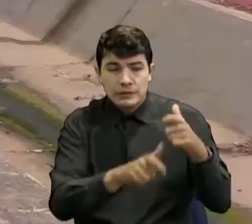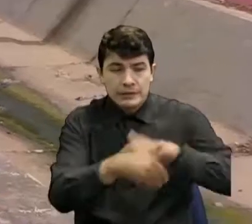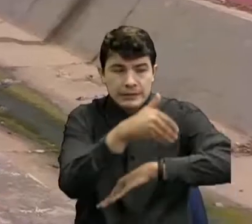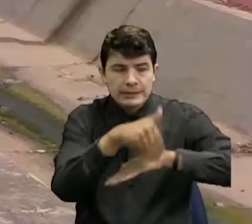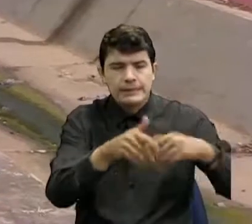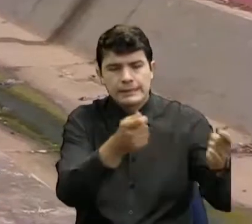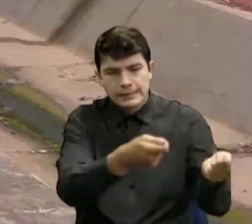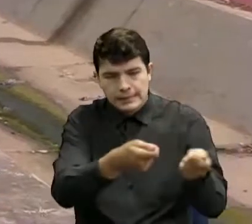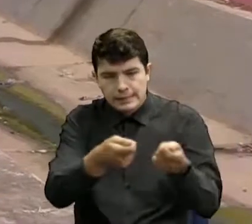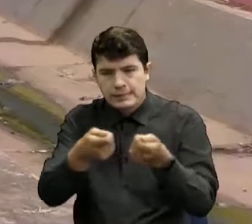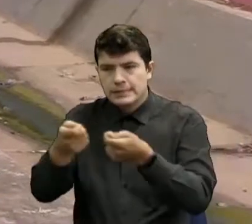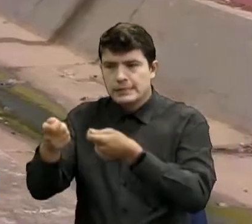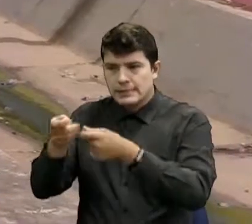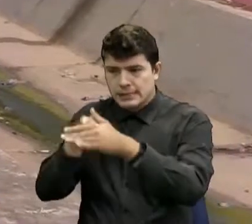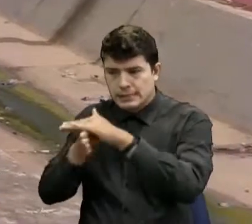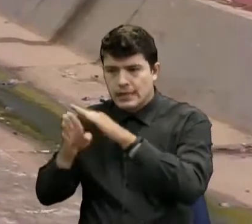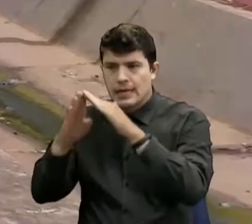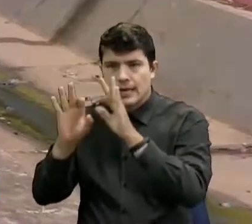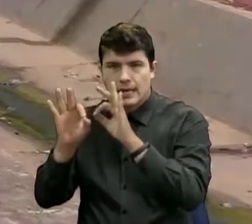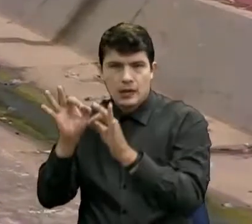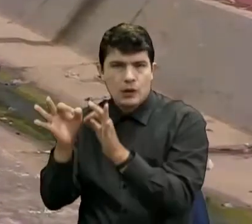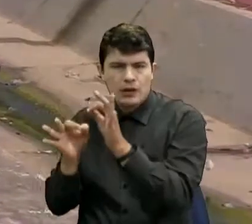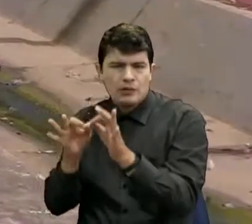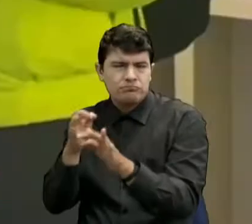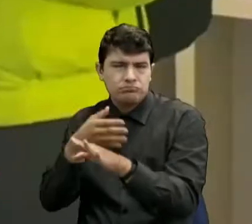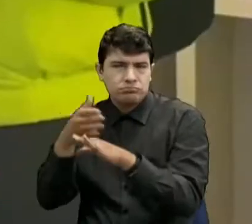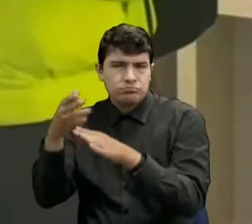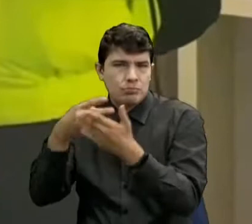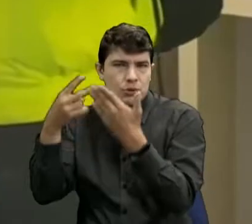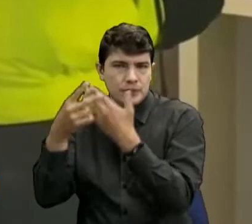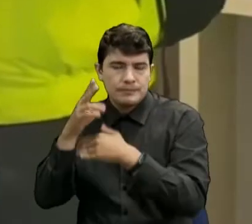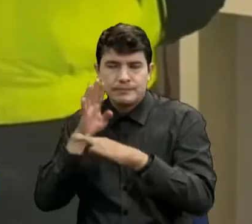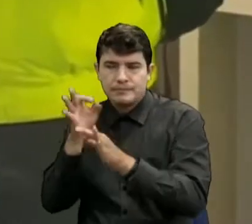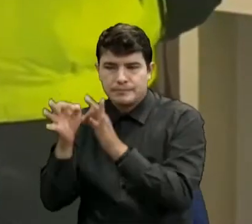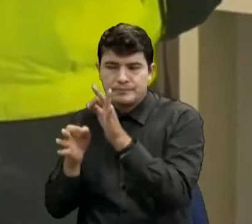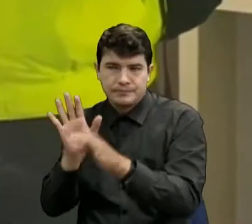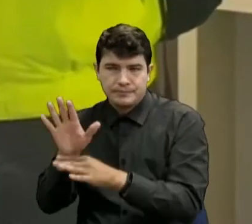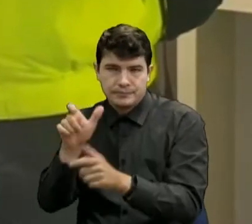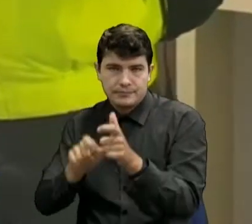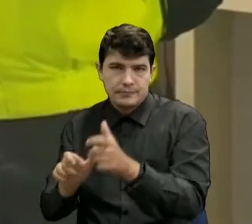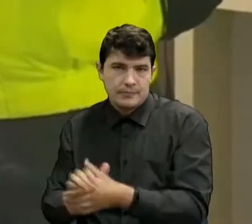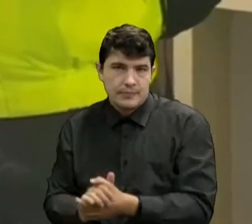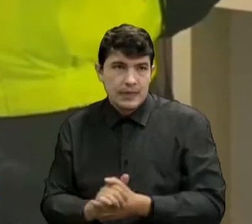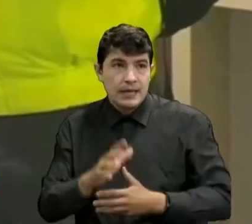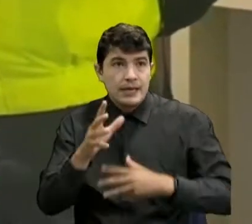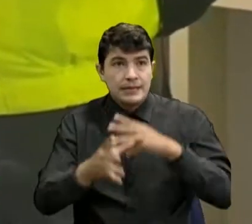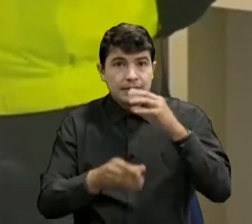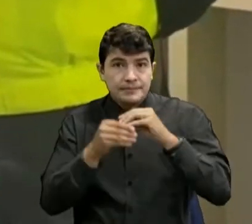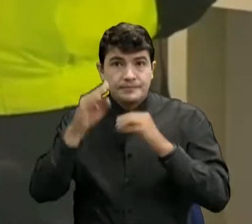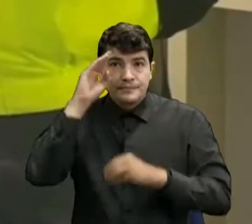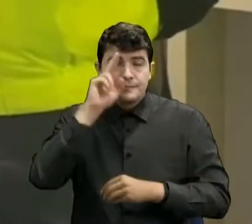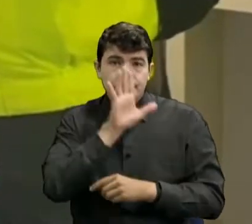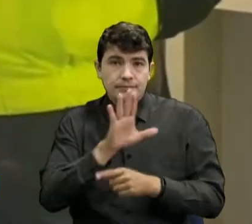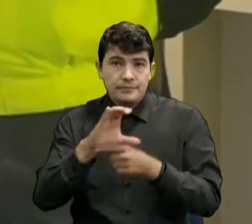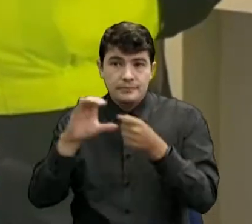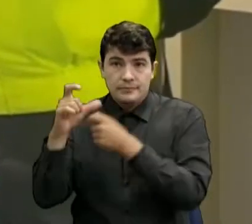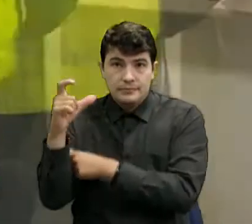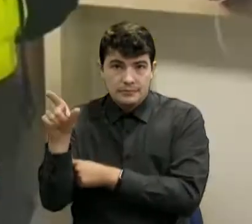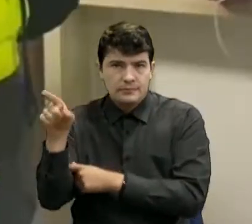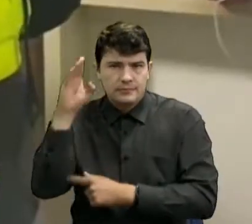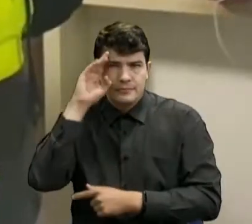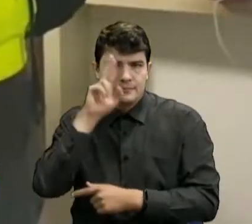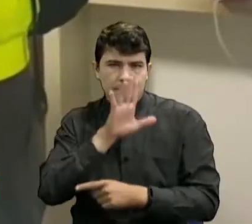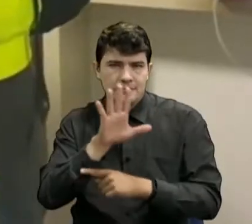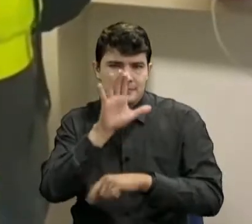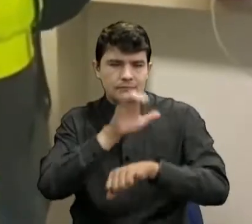Y en las últimas horas también se presentó otro hecho. Las autoridades realizaron la captura de 3 personas en el área metropolitana de Cúcuta, específicamente